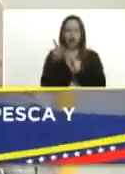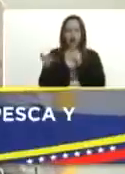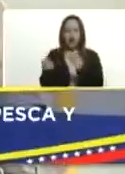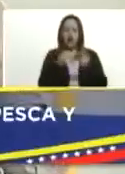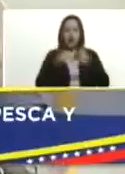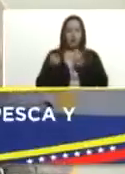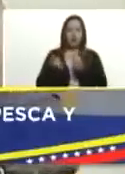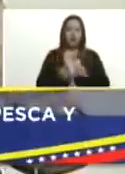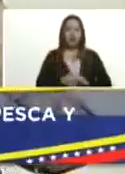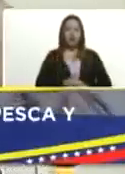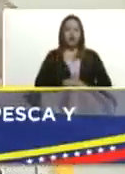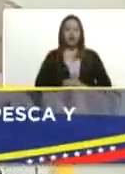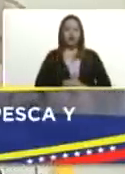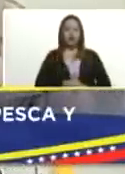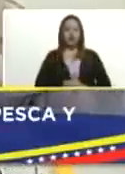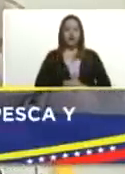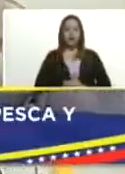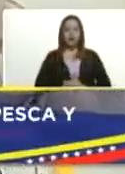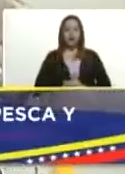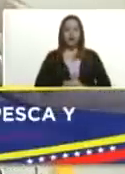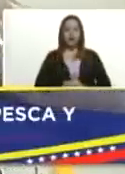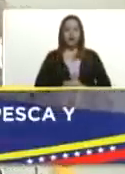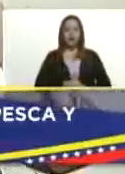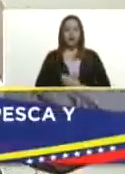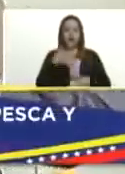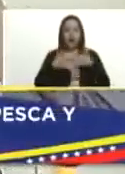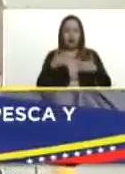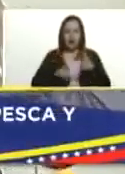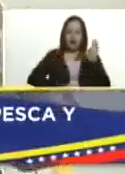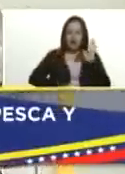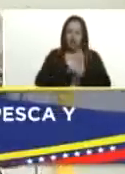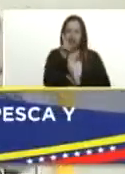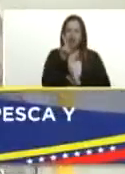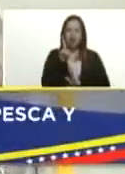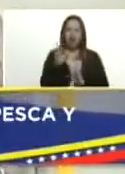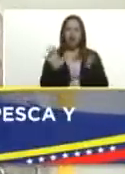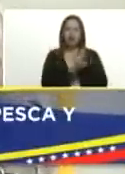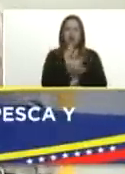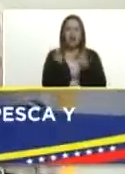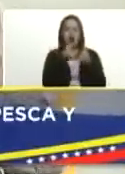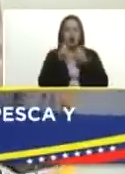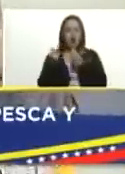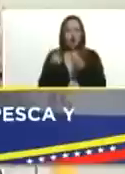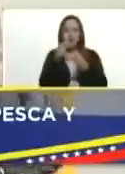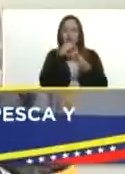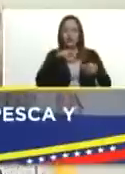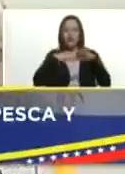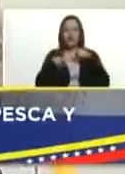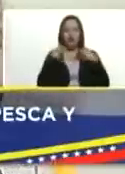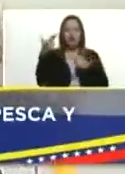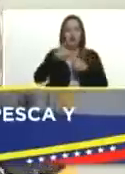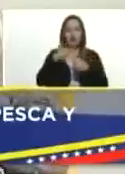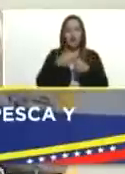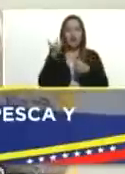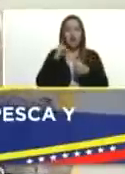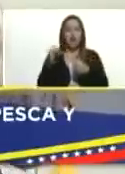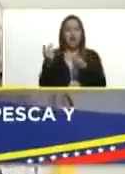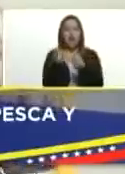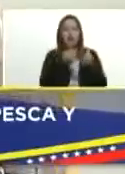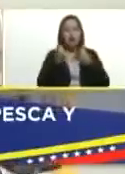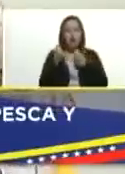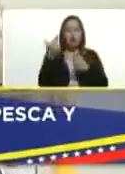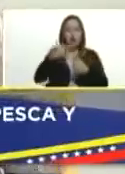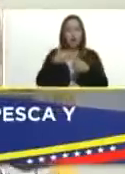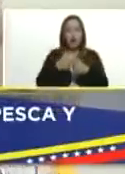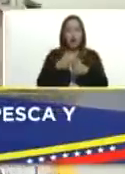económico y que ese ciclo largo impacte sobre la economía no petrolera, y que sea la economía petrolera la